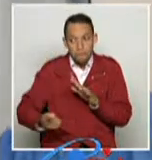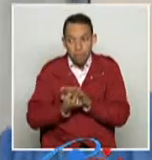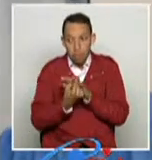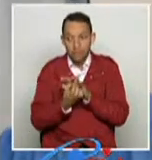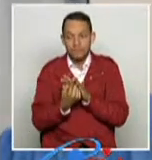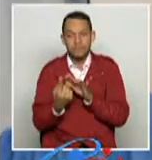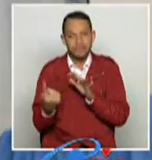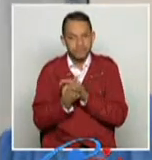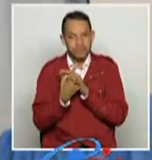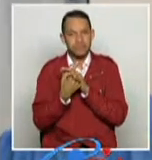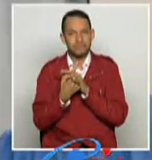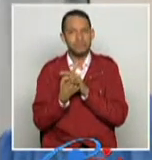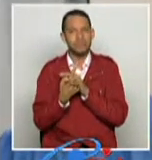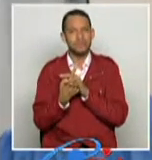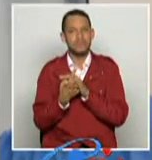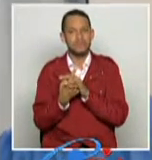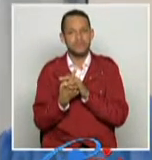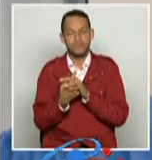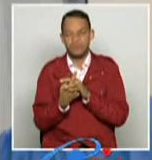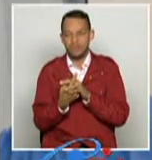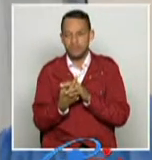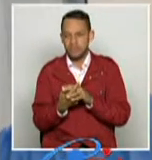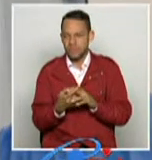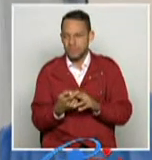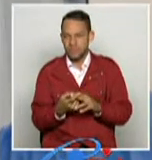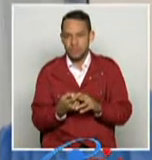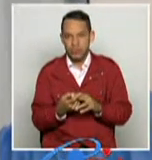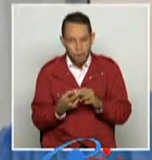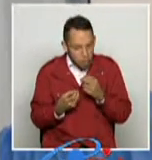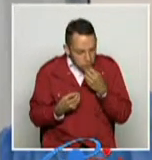me dio un vómito de sangre.